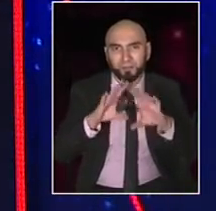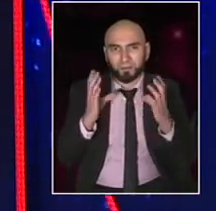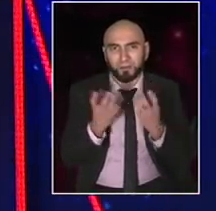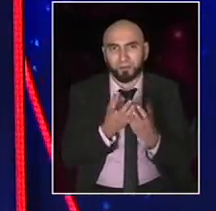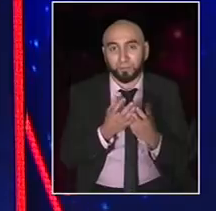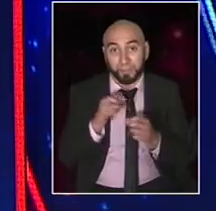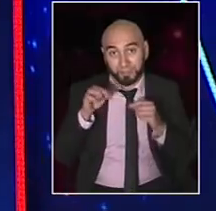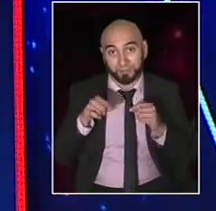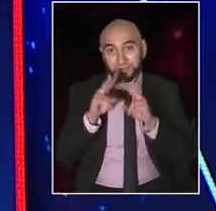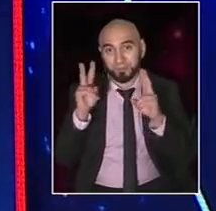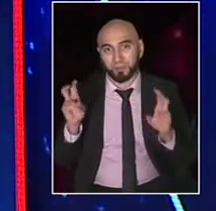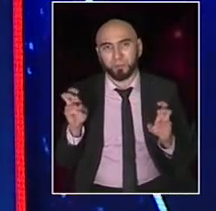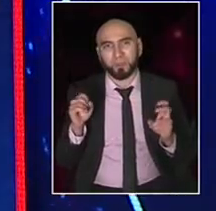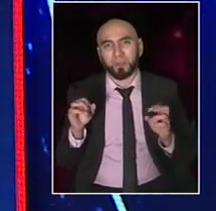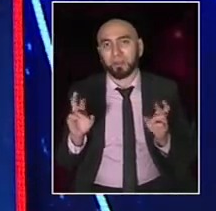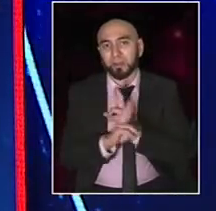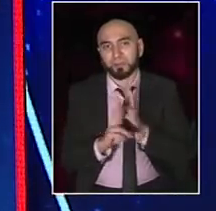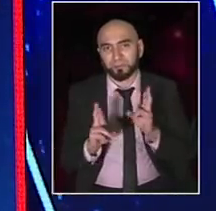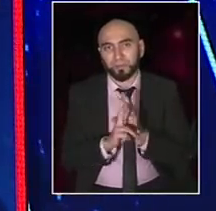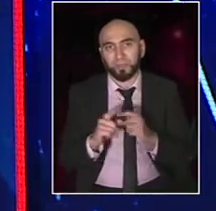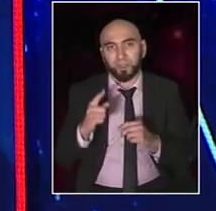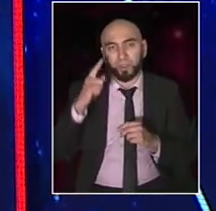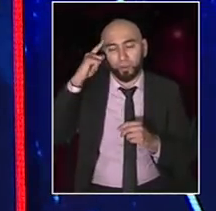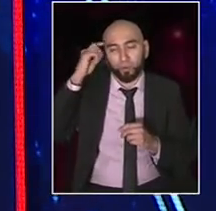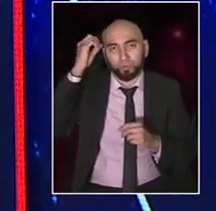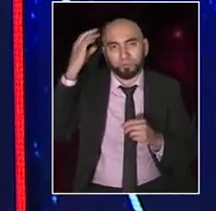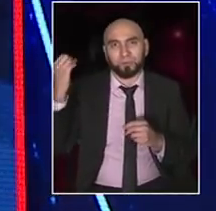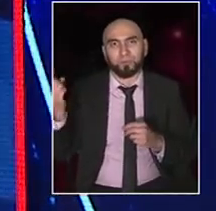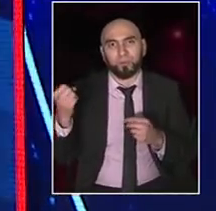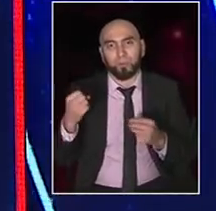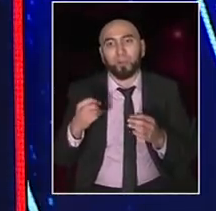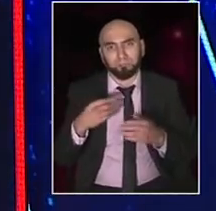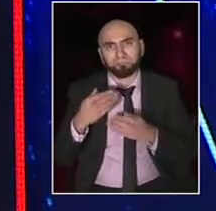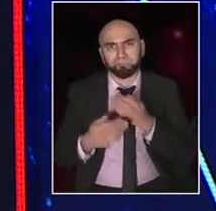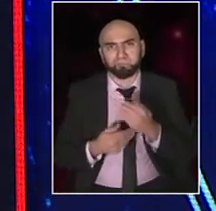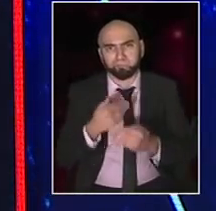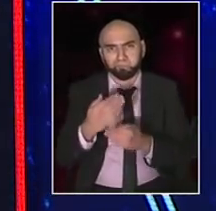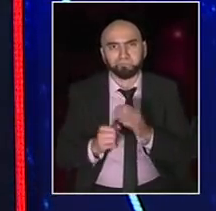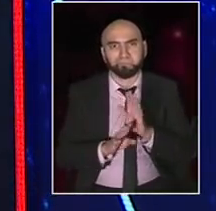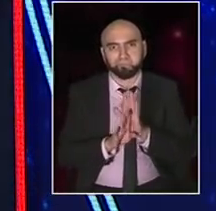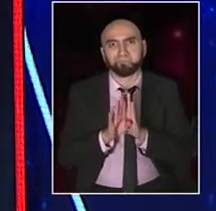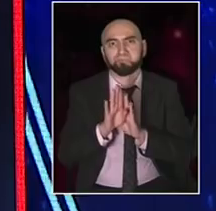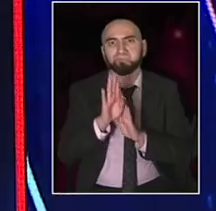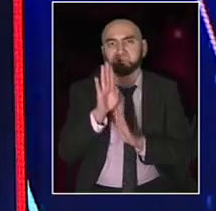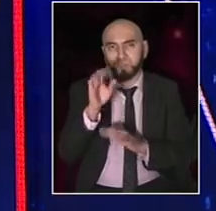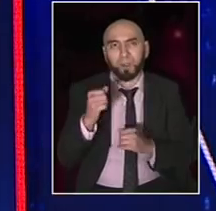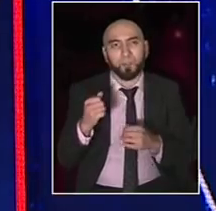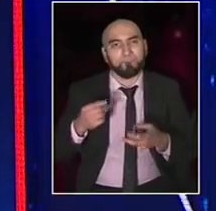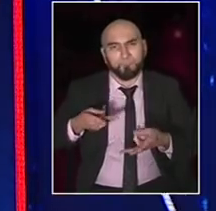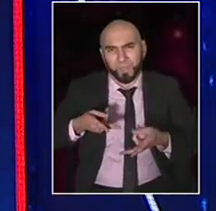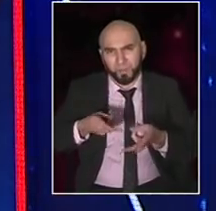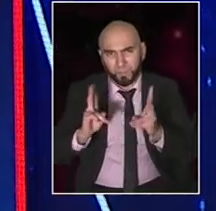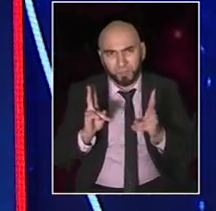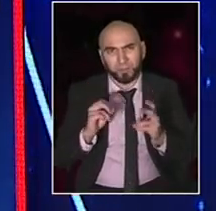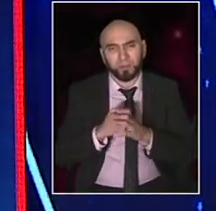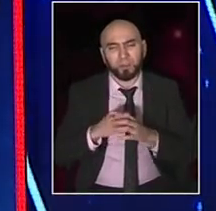conocimiento, que actualmente crece en forma exponencial y que nos ha permitido descifrar aspectos esenciales